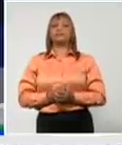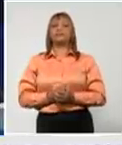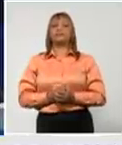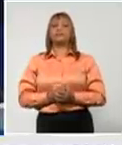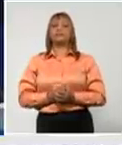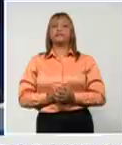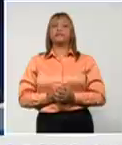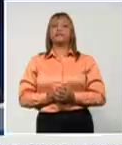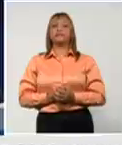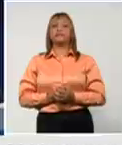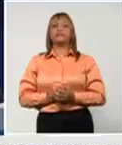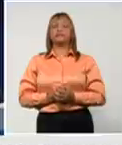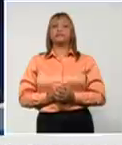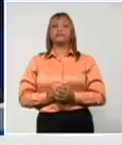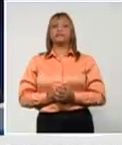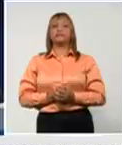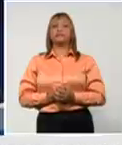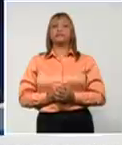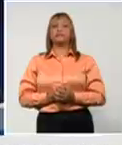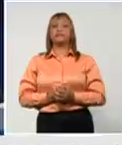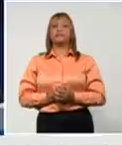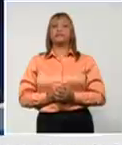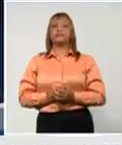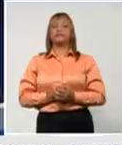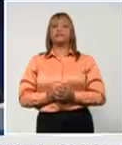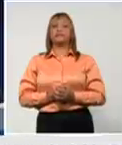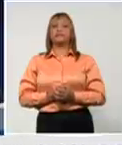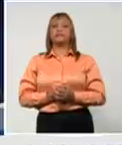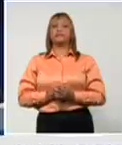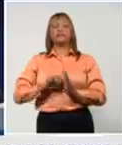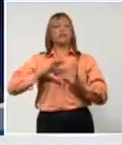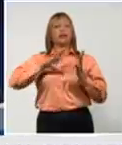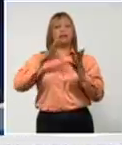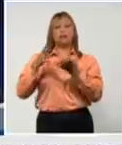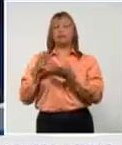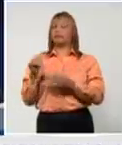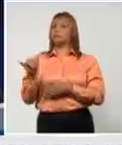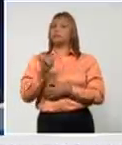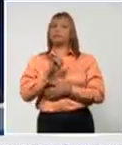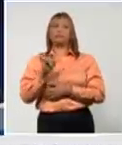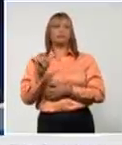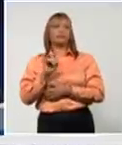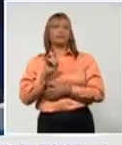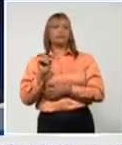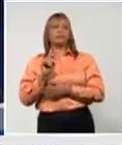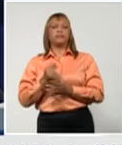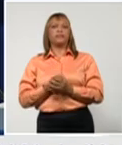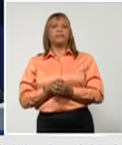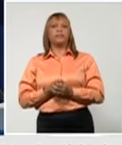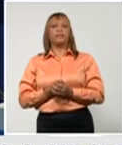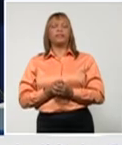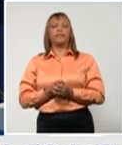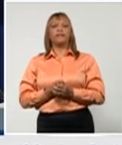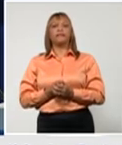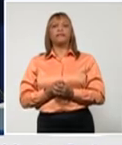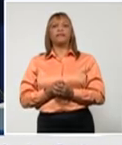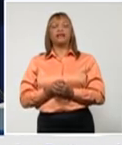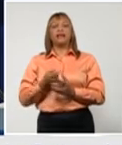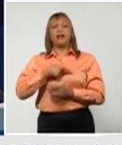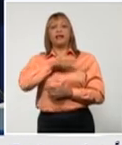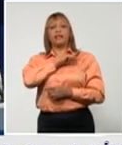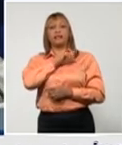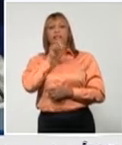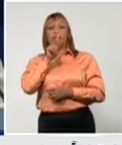El mundo, no con un igual comportamiento, hasta las 12 de la noche de ayer, como